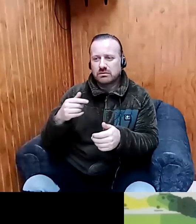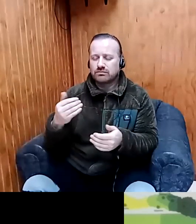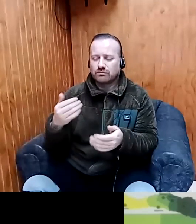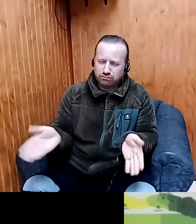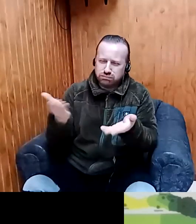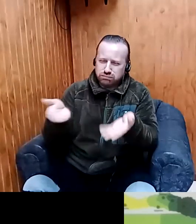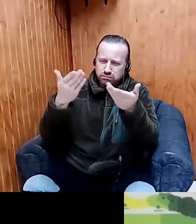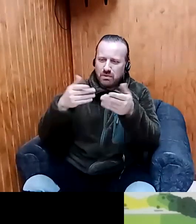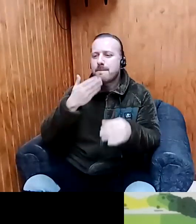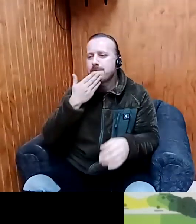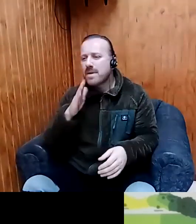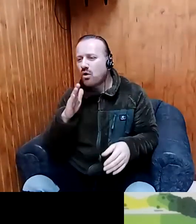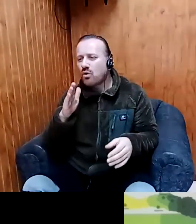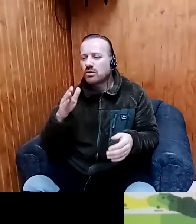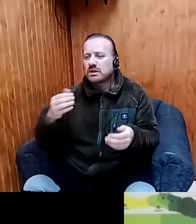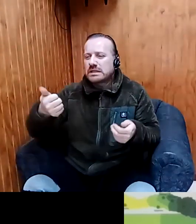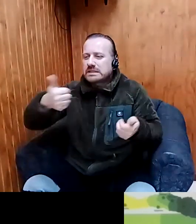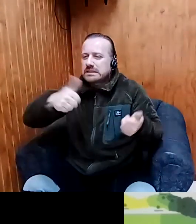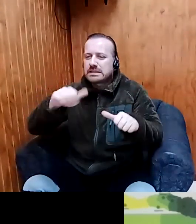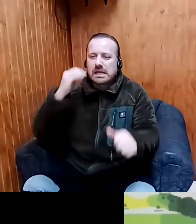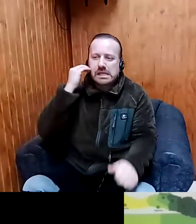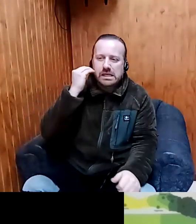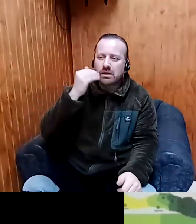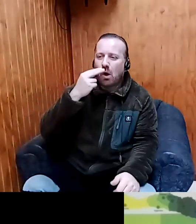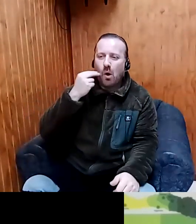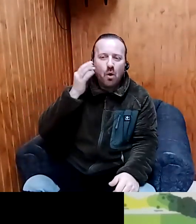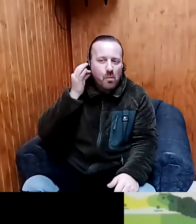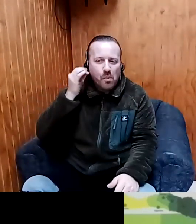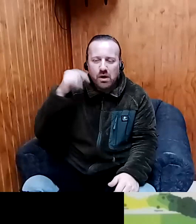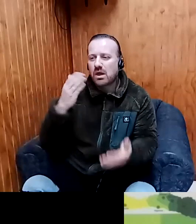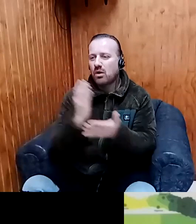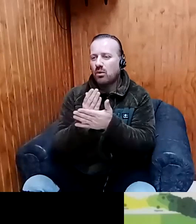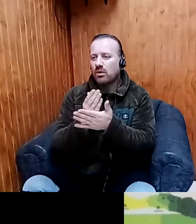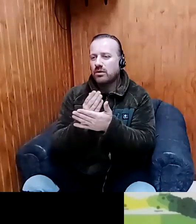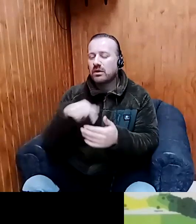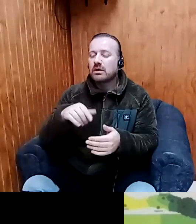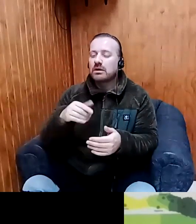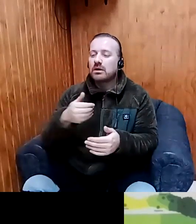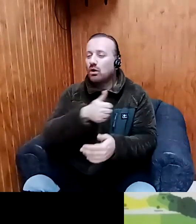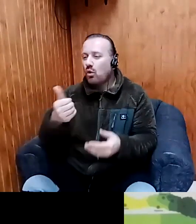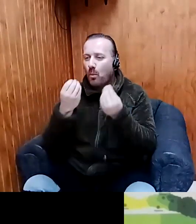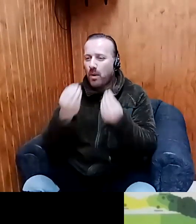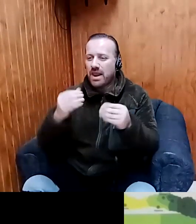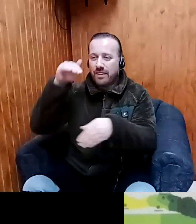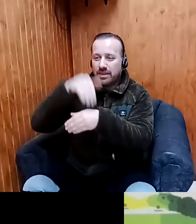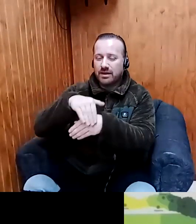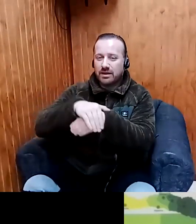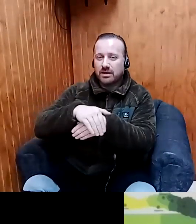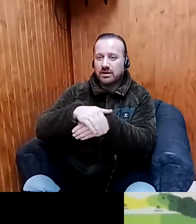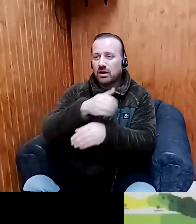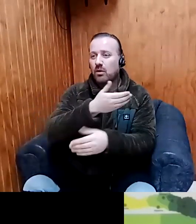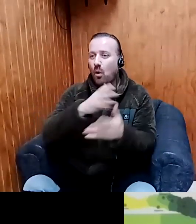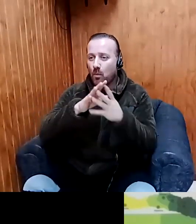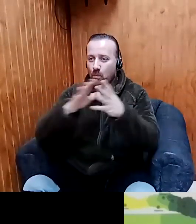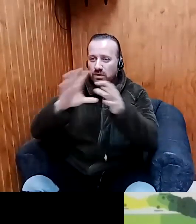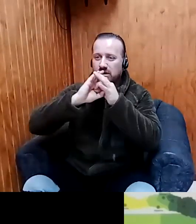la educación en ciencias de nuestros niños y niñas. Les deseamos a todos que tengan una muy buena tarde. Doctor López, muchas, muchas gracias. Que tenga